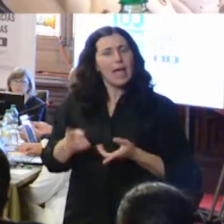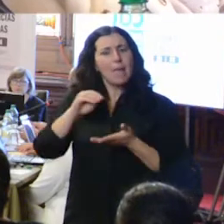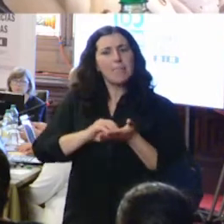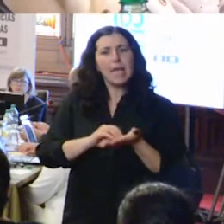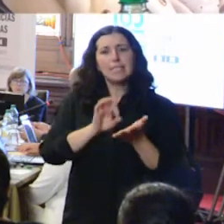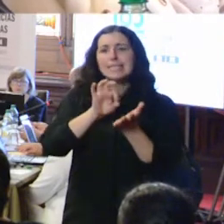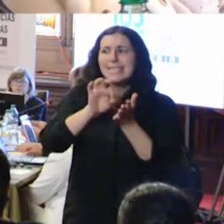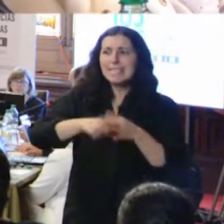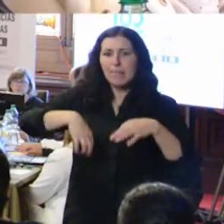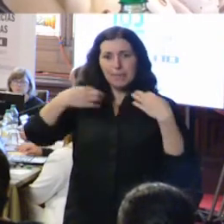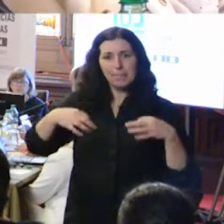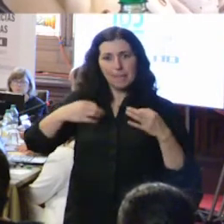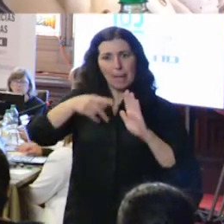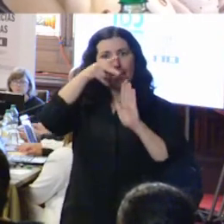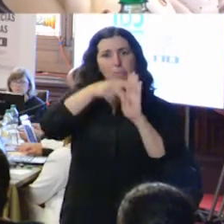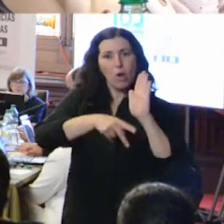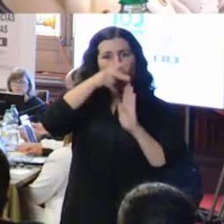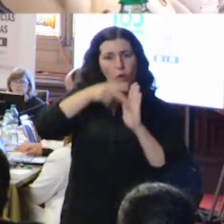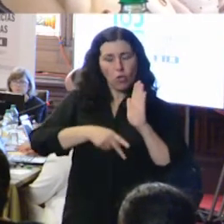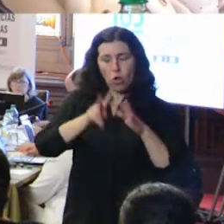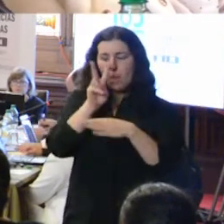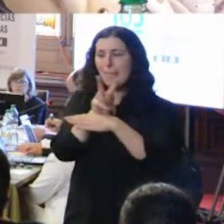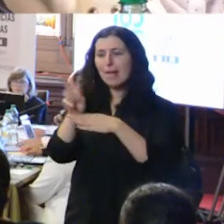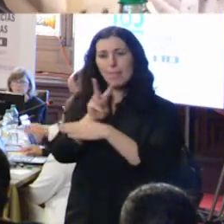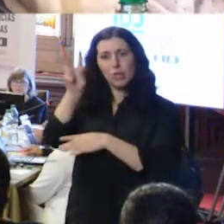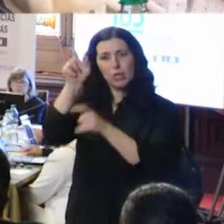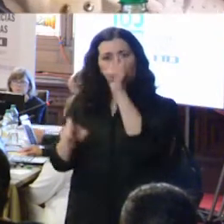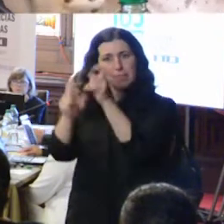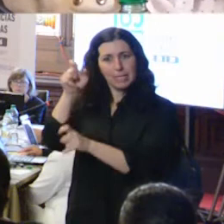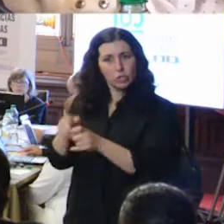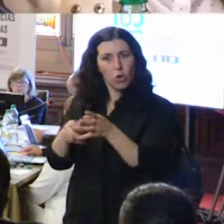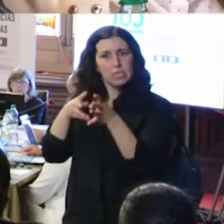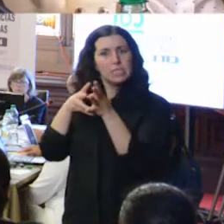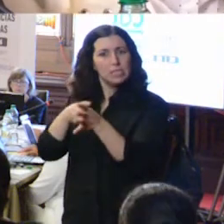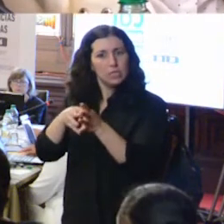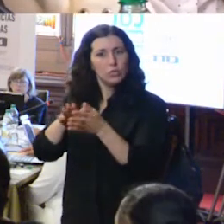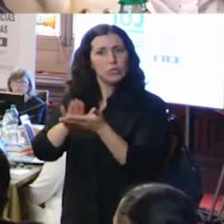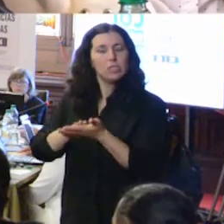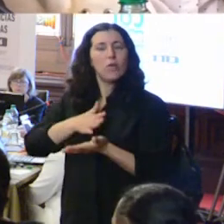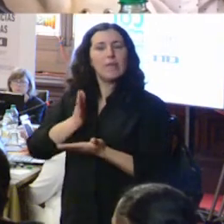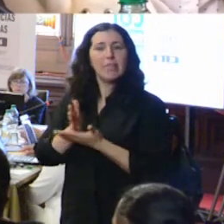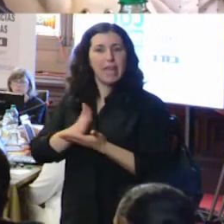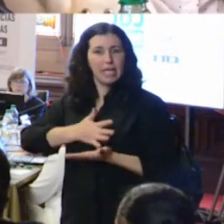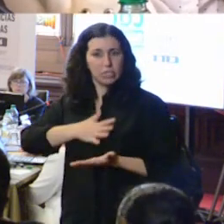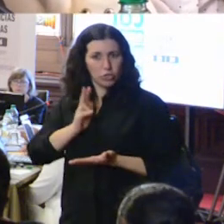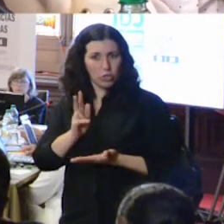para estar con protocolos adecuados para la protección de esos defensores. En ese punto,